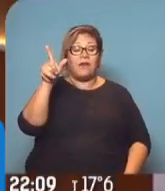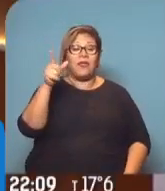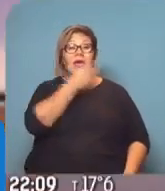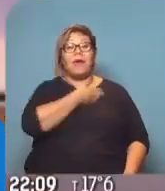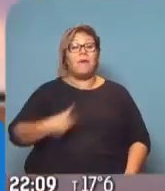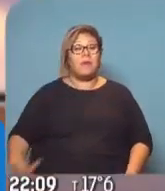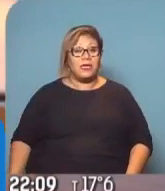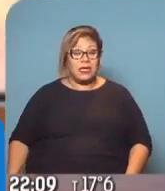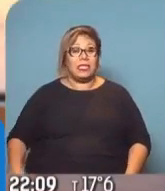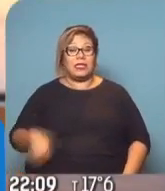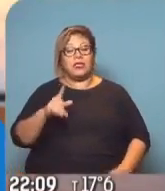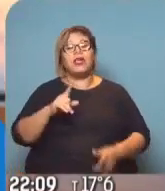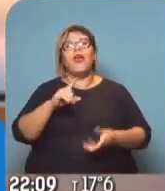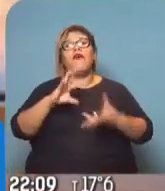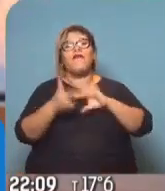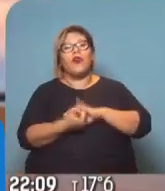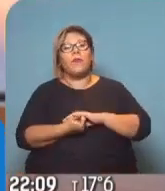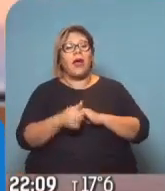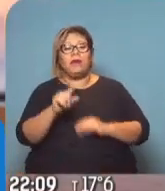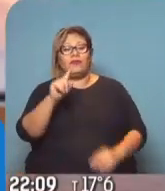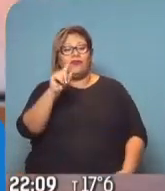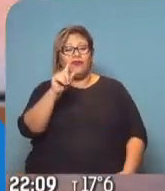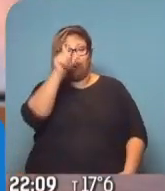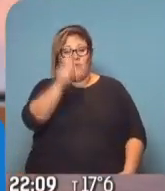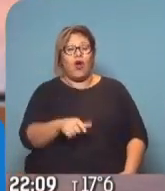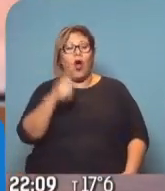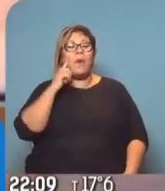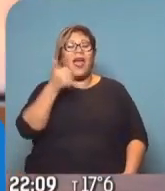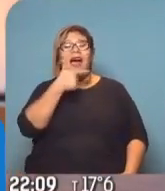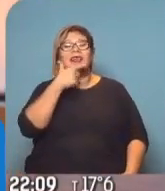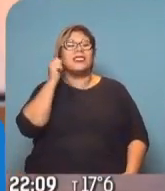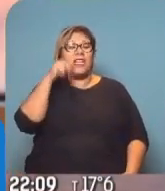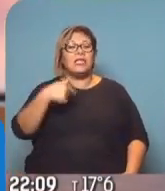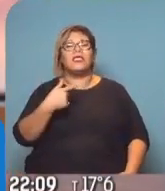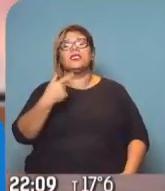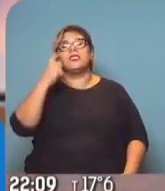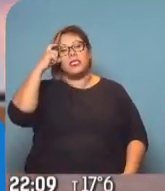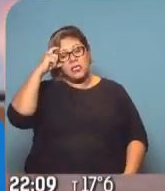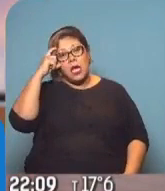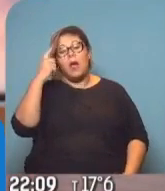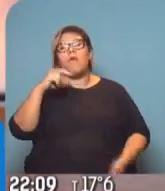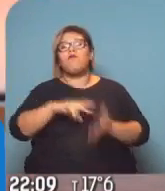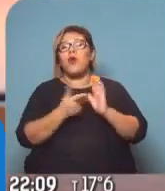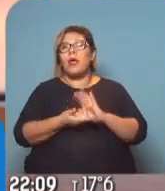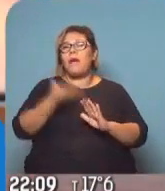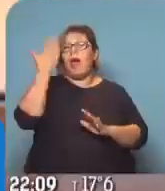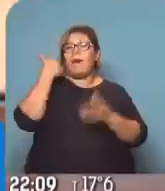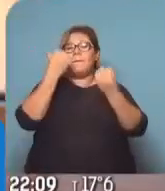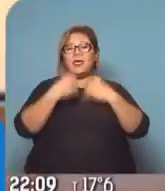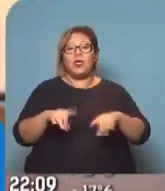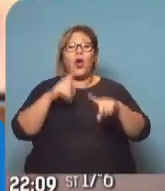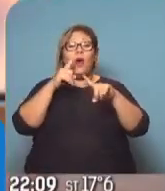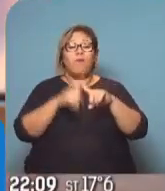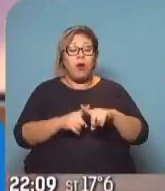cual él fue quemando los puentes y su gran problema empezó cuando apoyó abiertamente a la